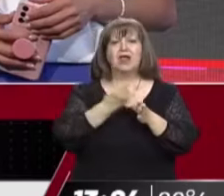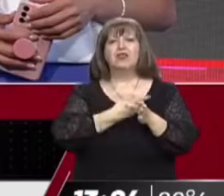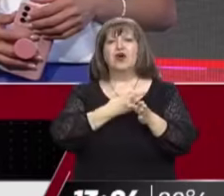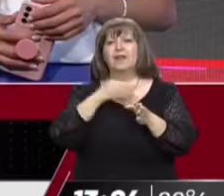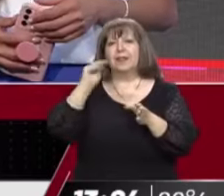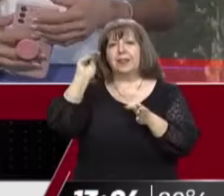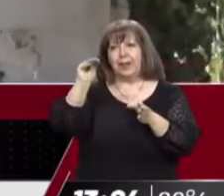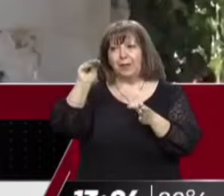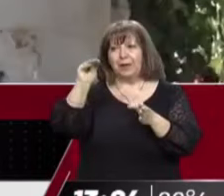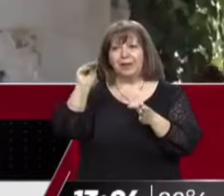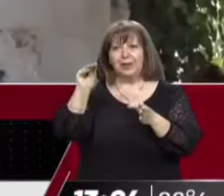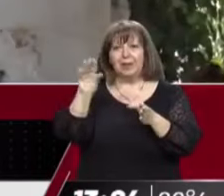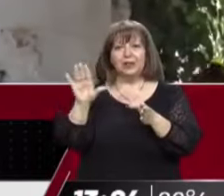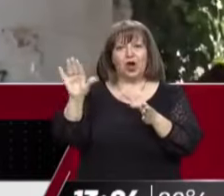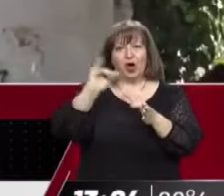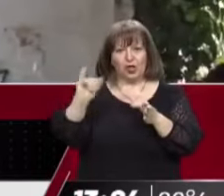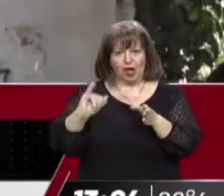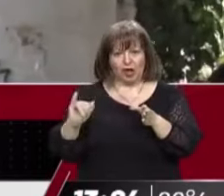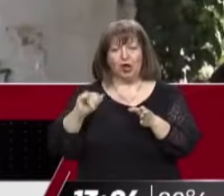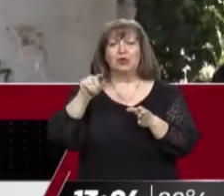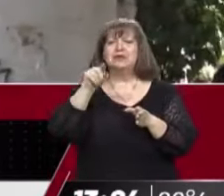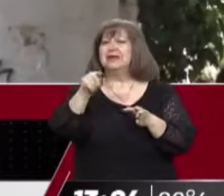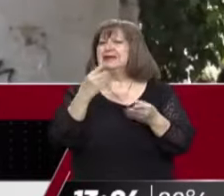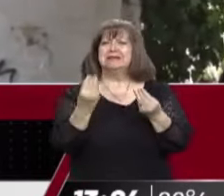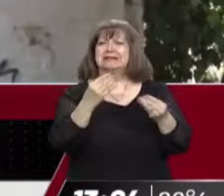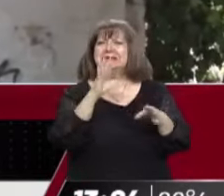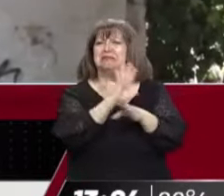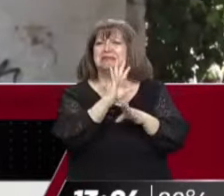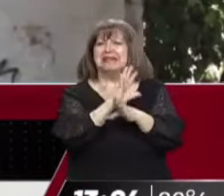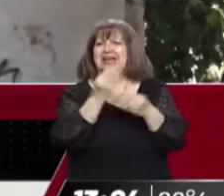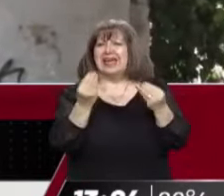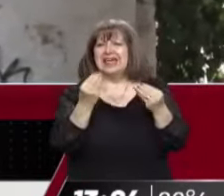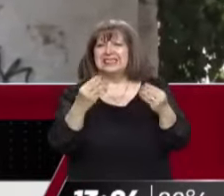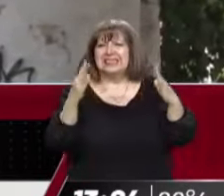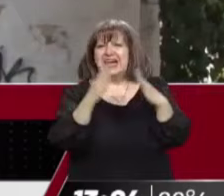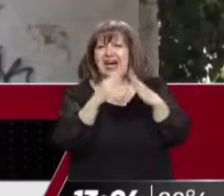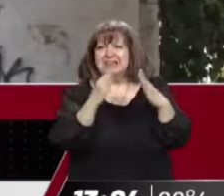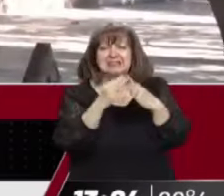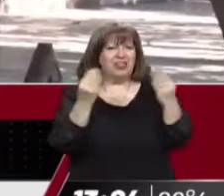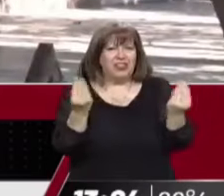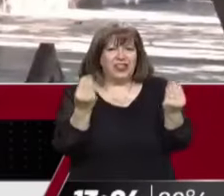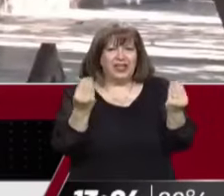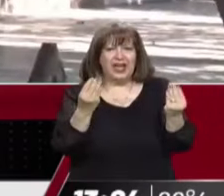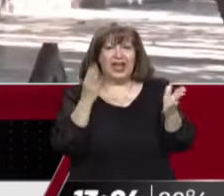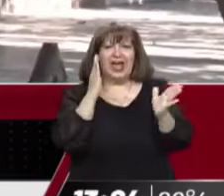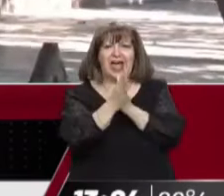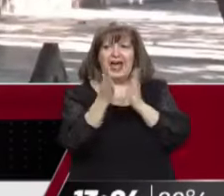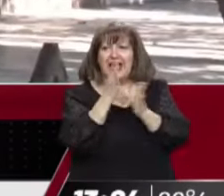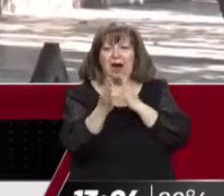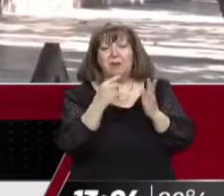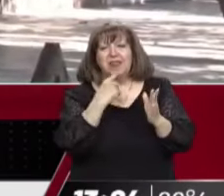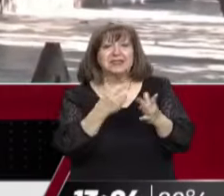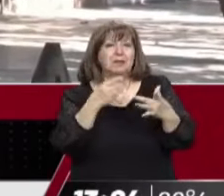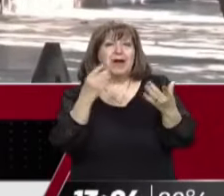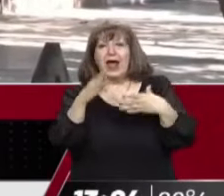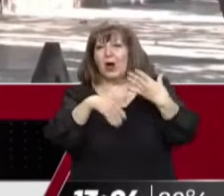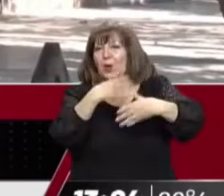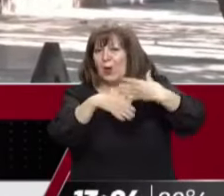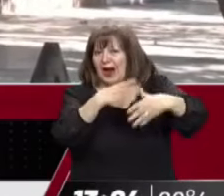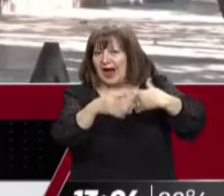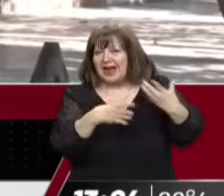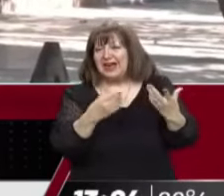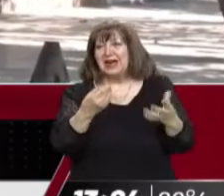aquí funcionan estas salas de escape y ahora vamos a contar exactamente qué es lo que son. Pero lo que pasó es que aparentemente se festejaba